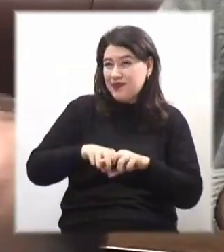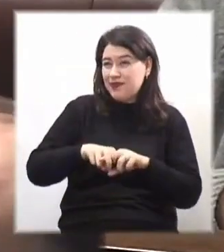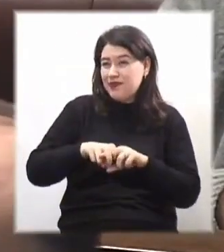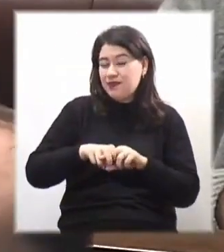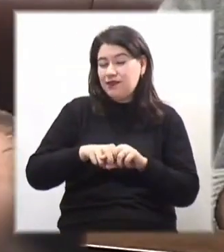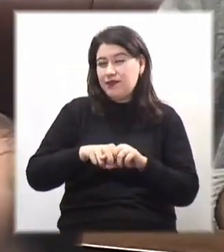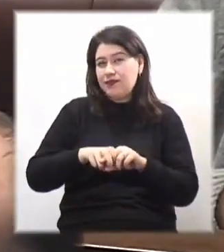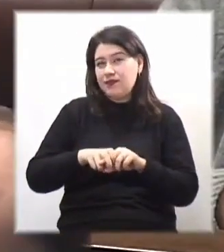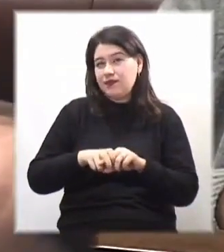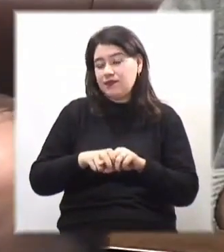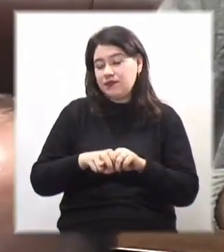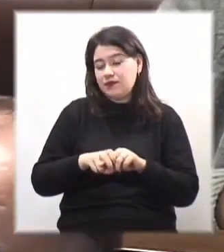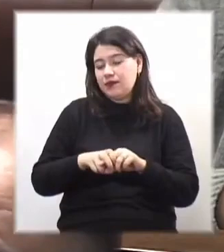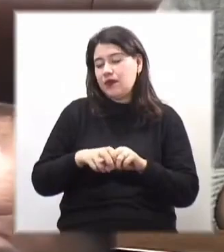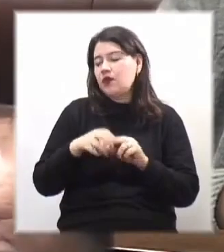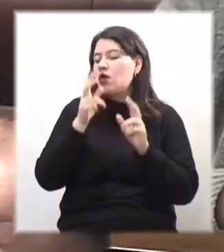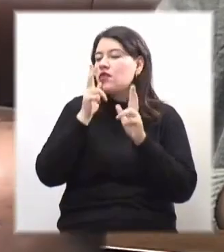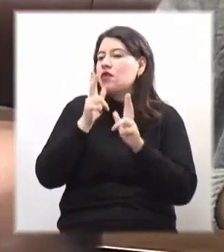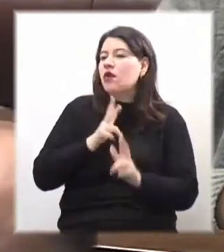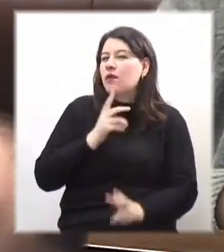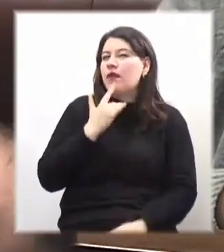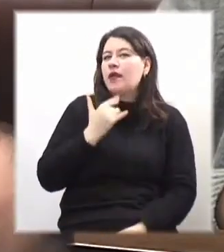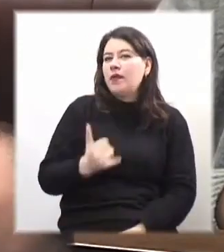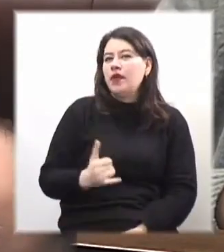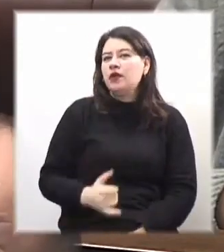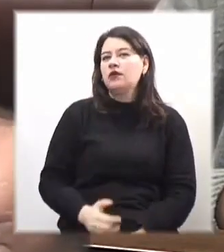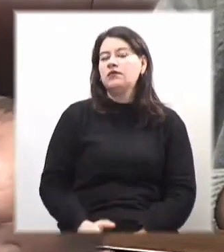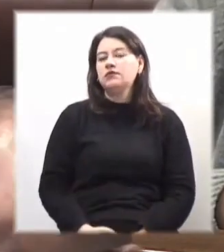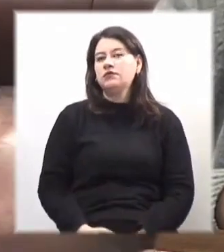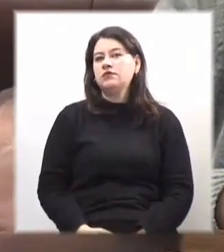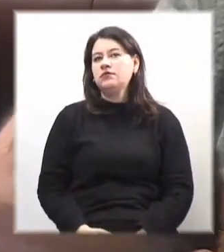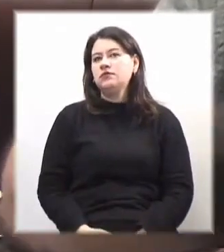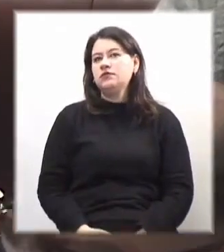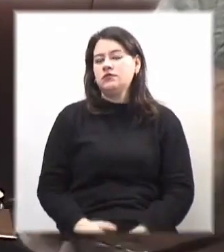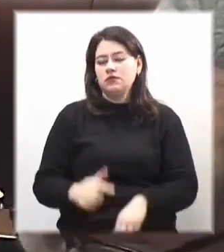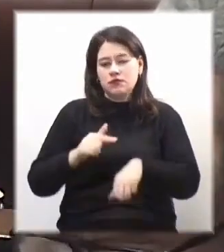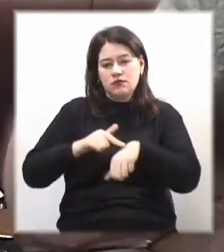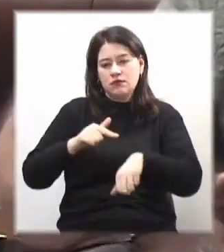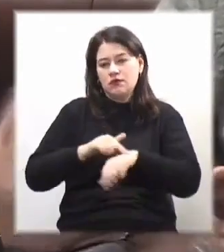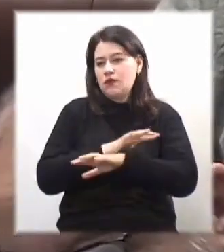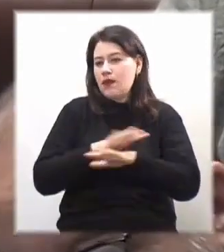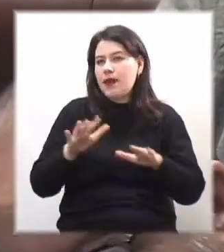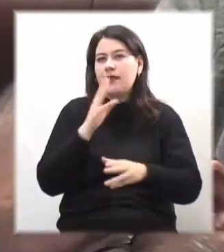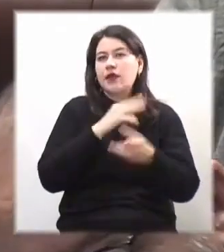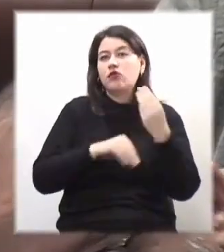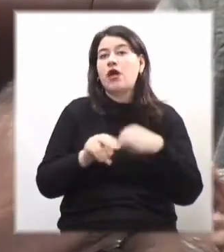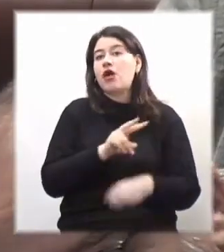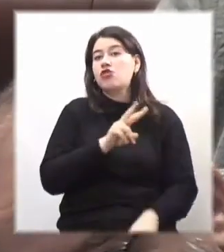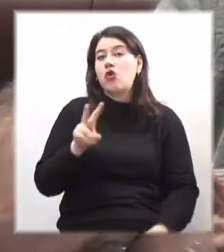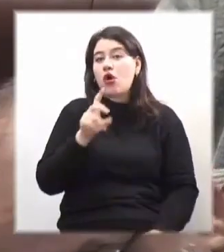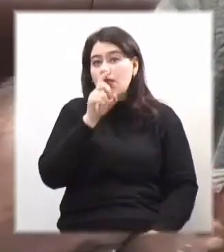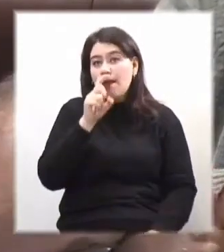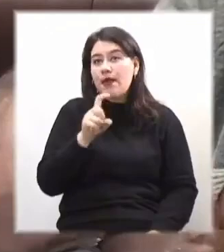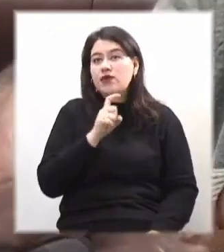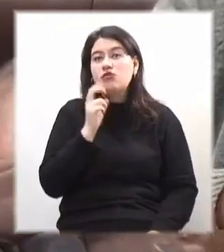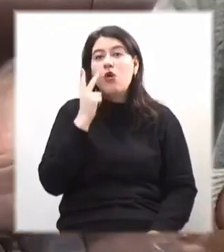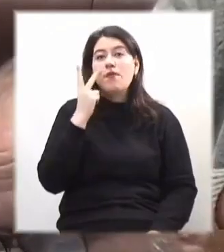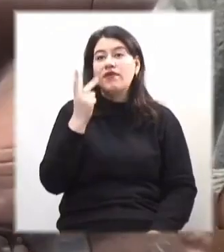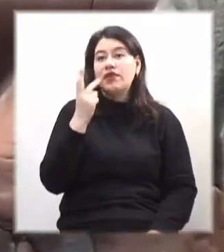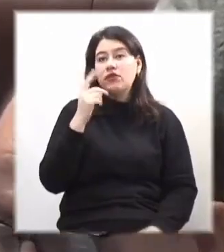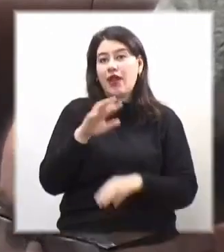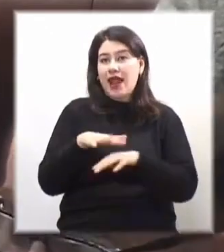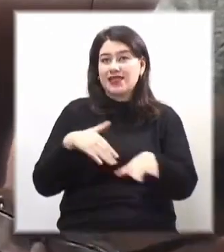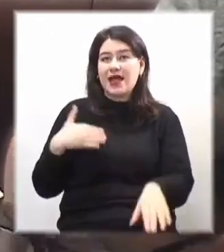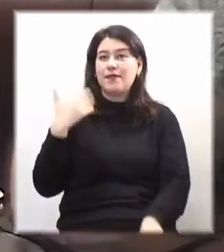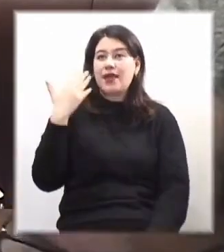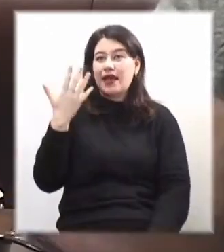dijo por ejemplo ya no hay más tiempo para excusas lo dijo el 2 de marzo del 2021 ante la asamblea general